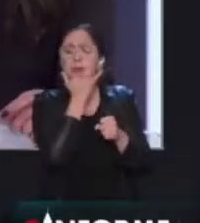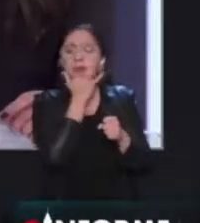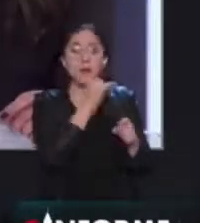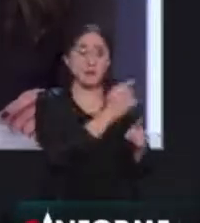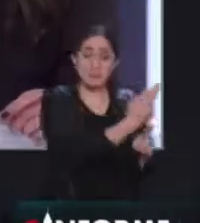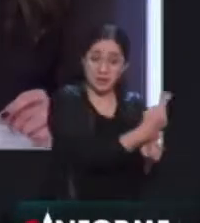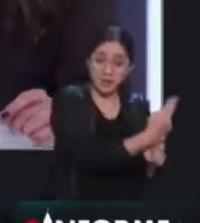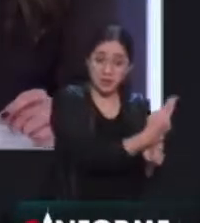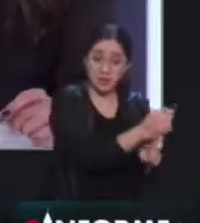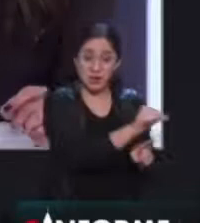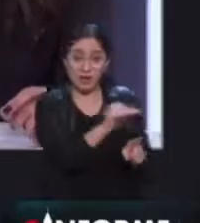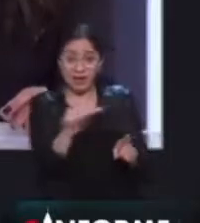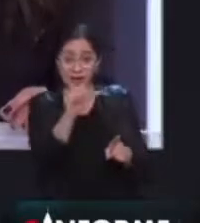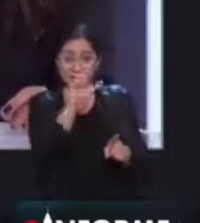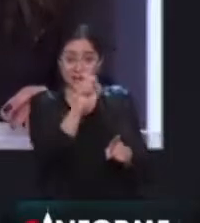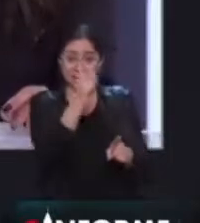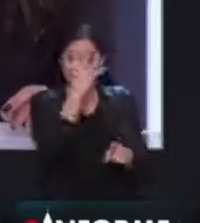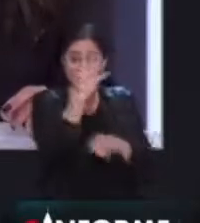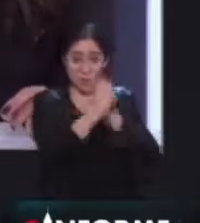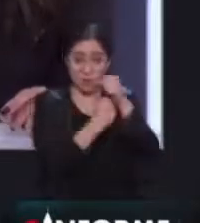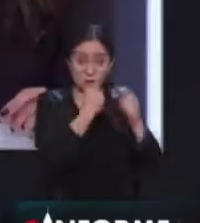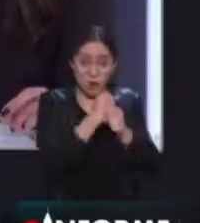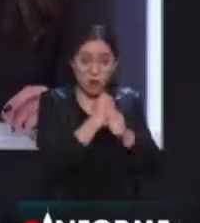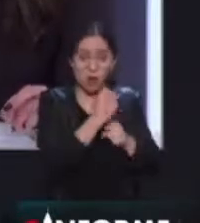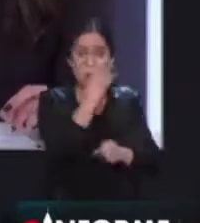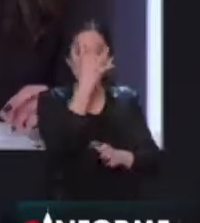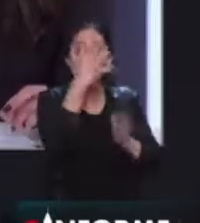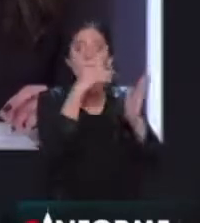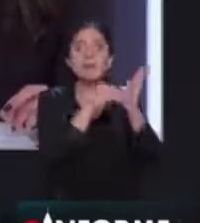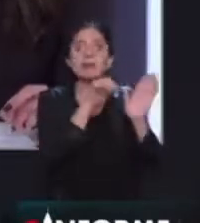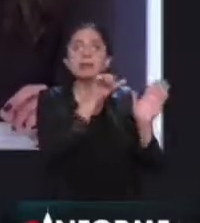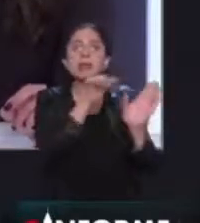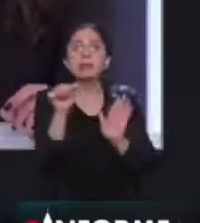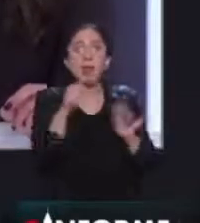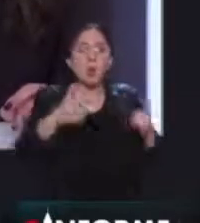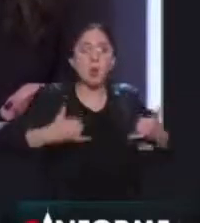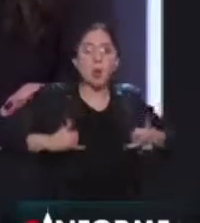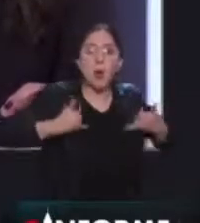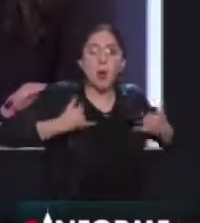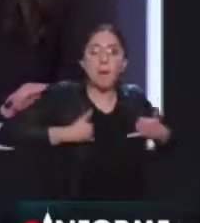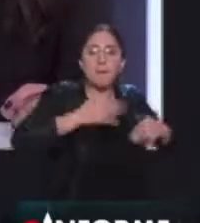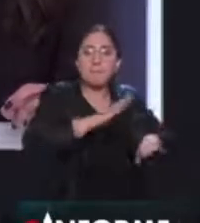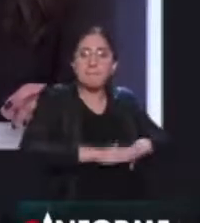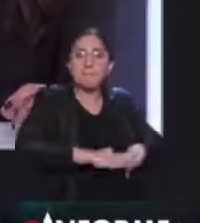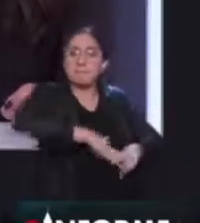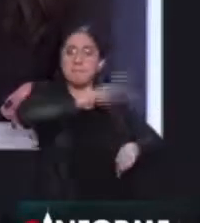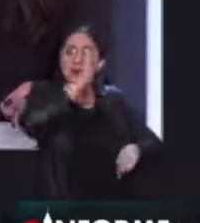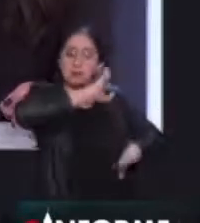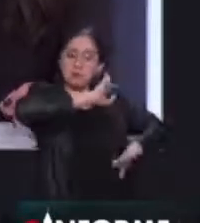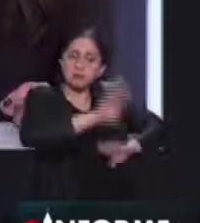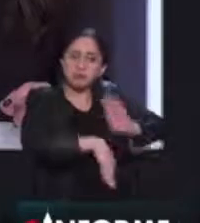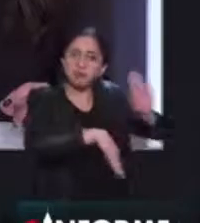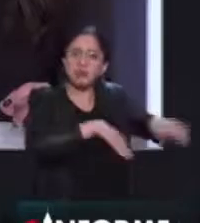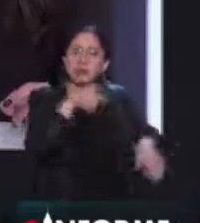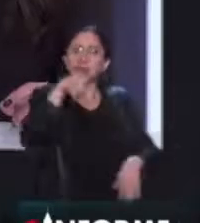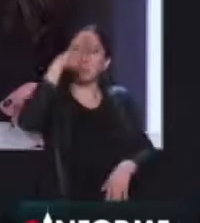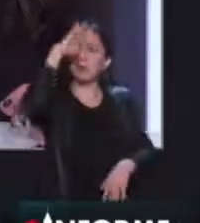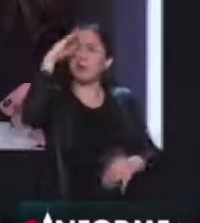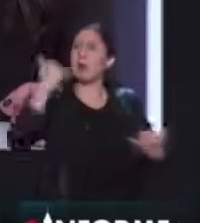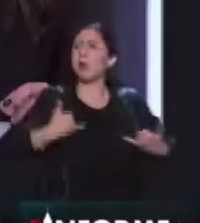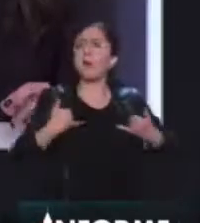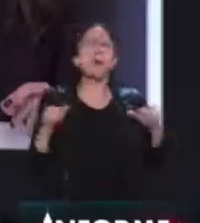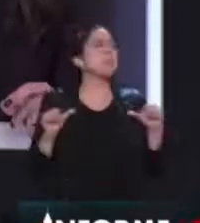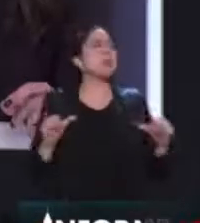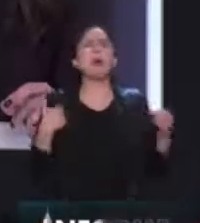25 a 34 años se registró hasta 4.600 defunciones. Es decir, también los jóvenes han enfrentado